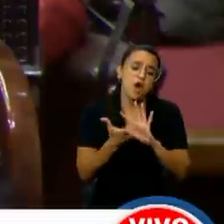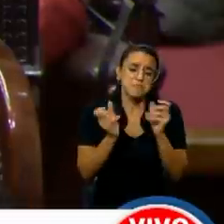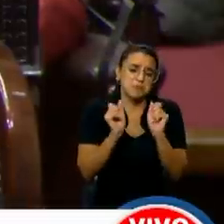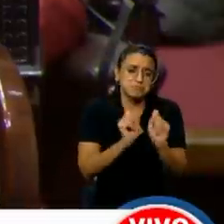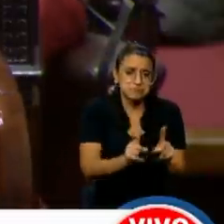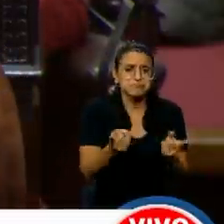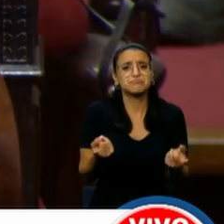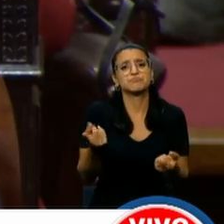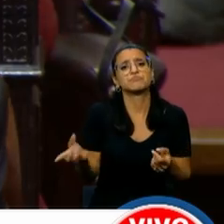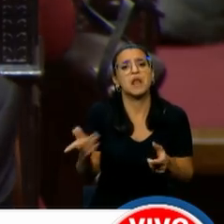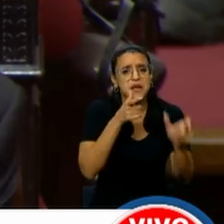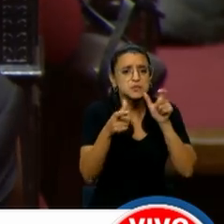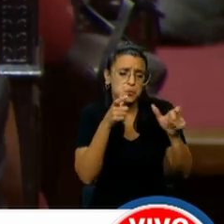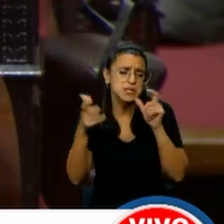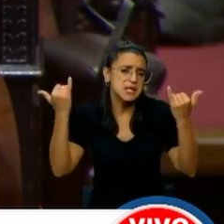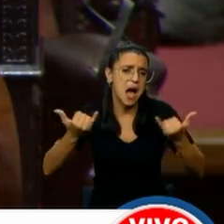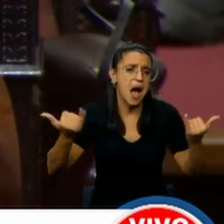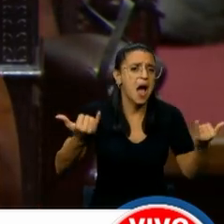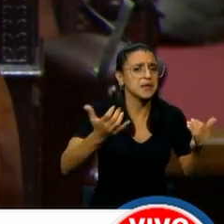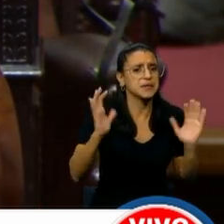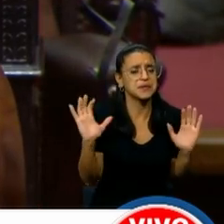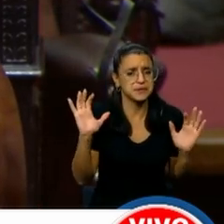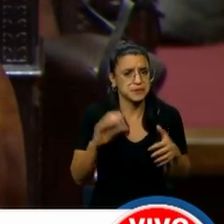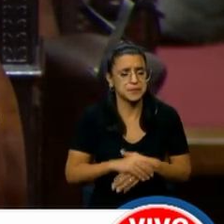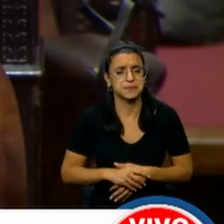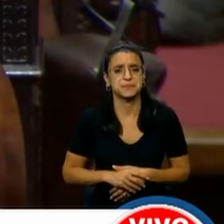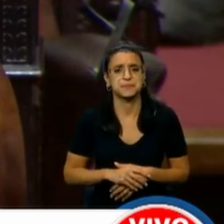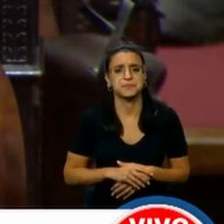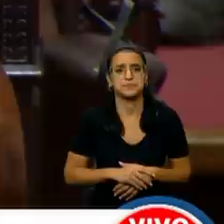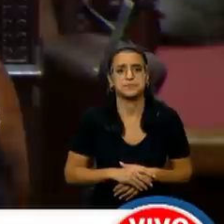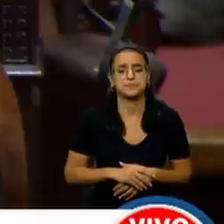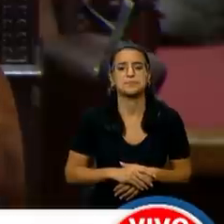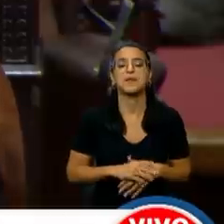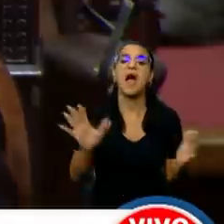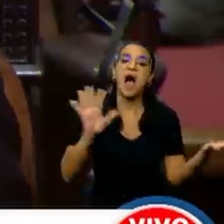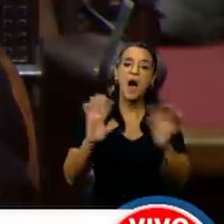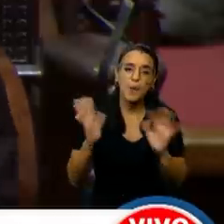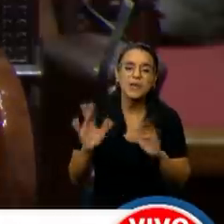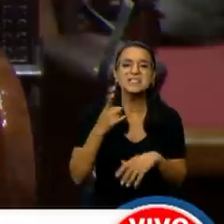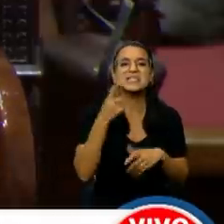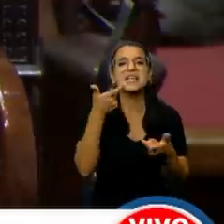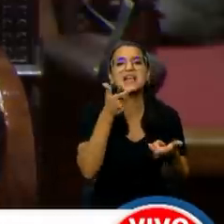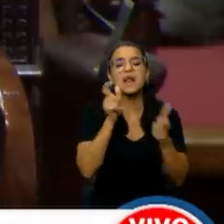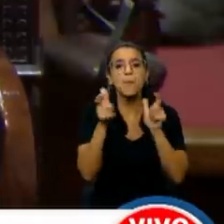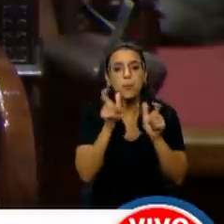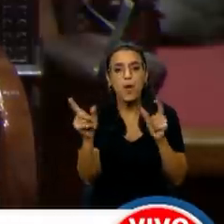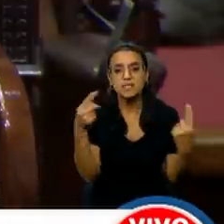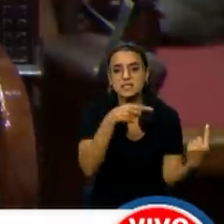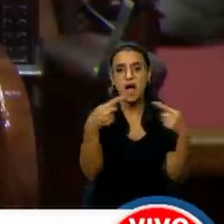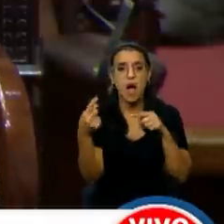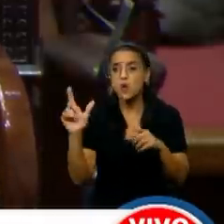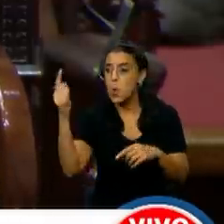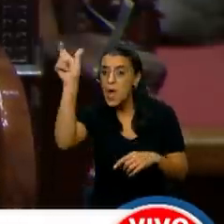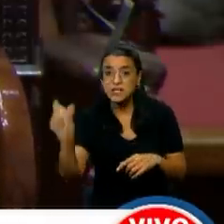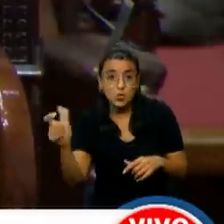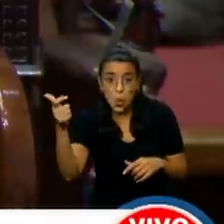forma todas las respuestas requeridas a veces se dieron respuesta a interlocutores que no estaban